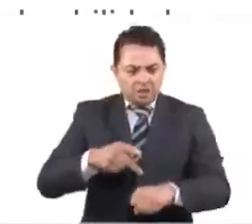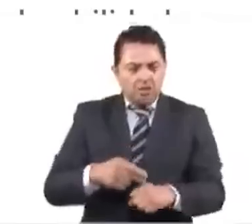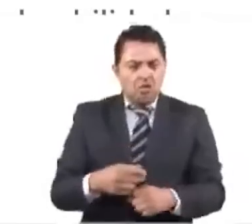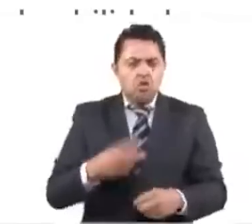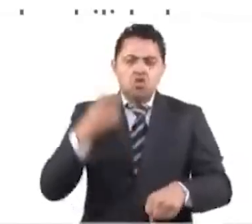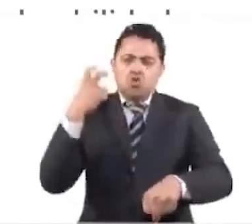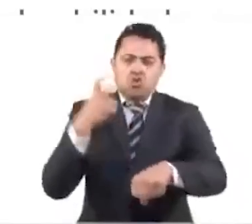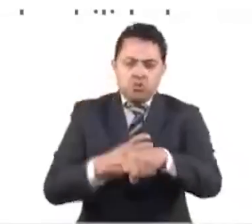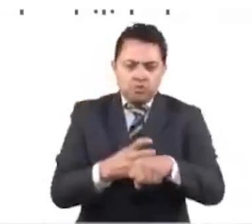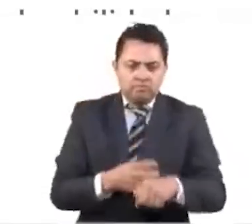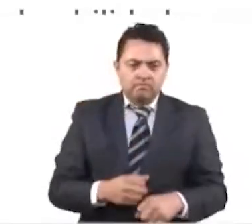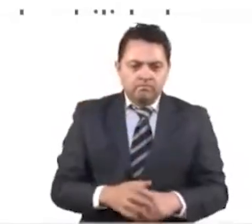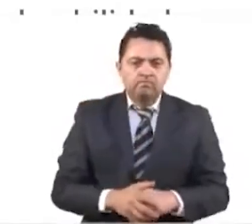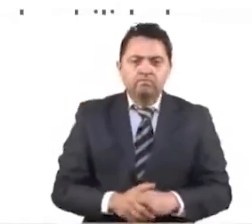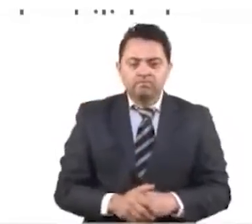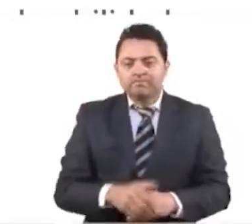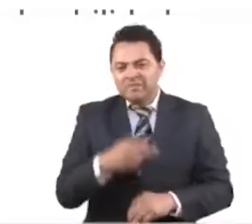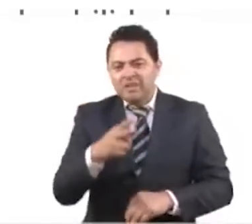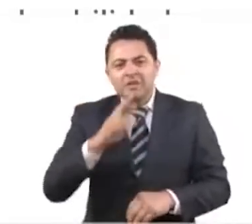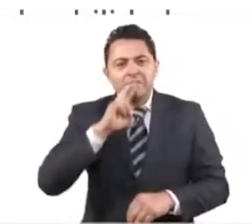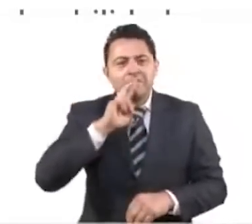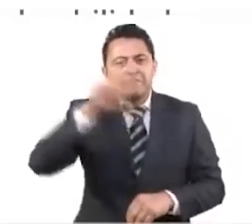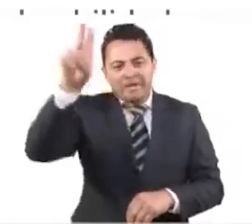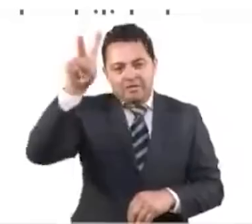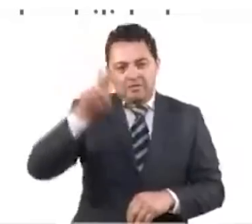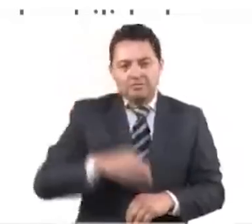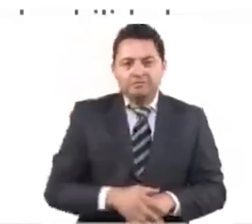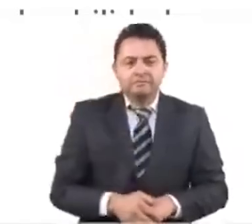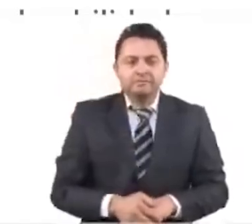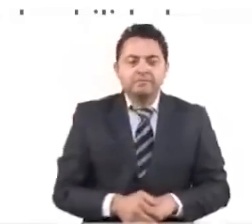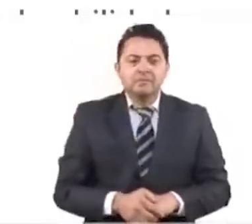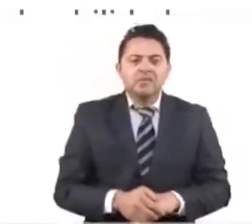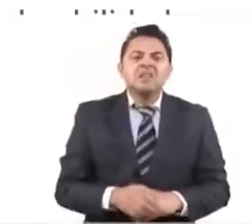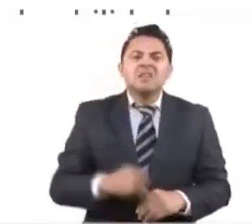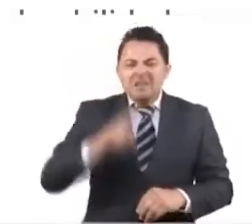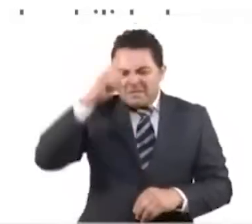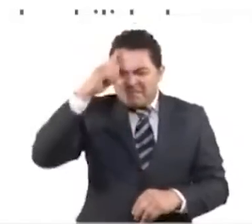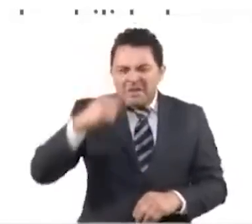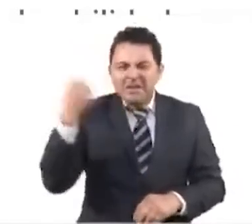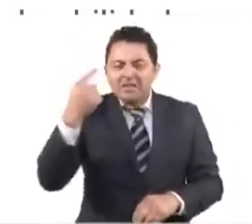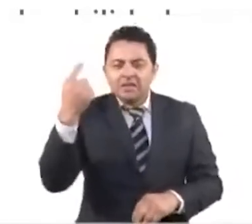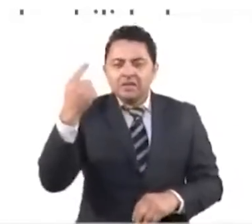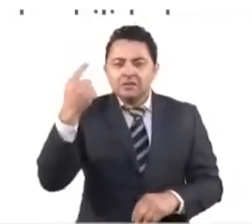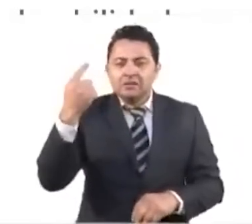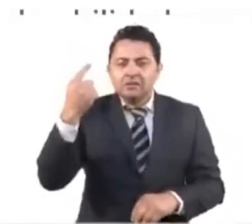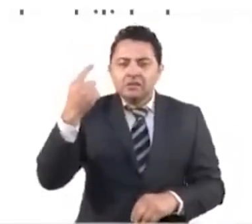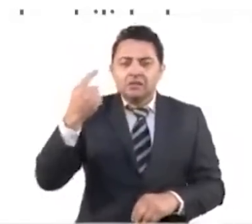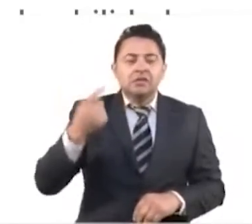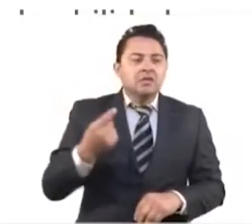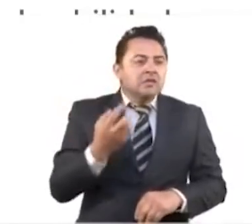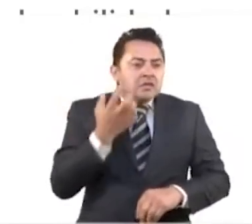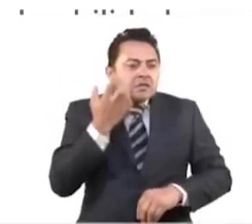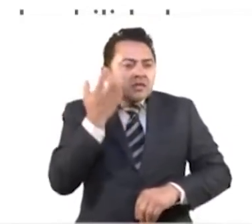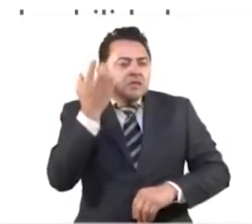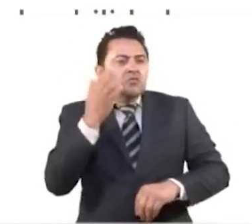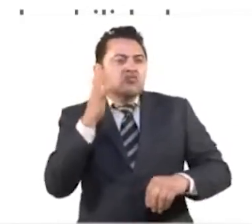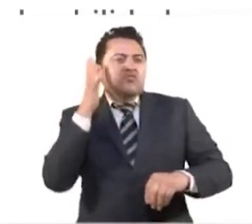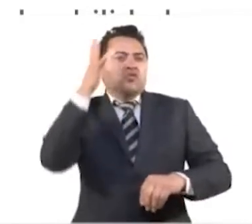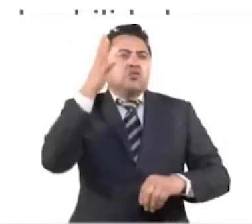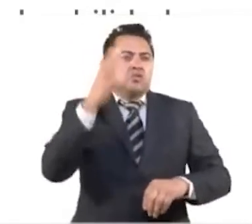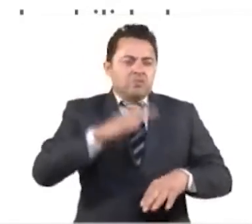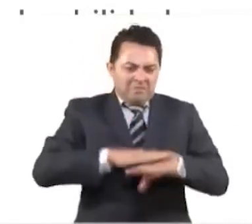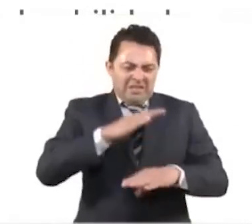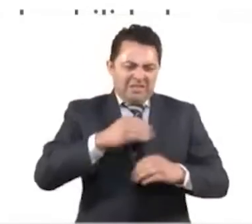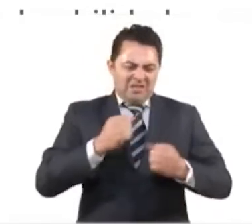mejor granulometría, en general, buscando, por el propósito de buscar una mayor